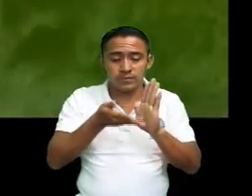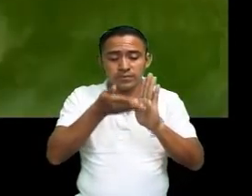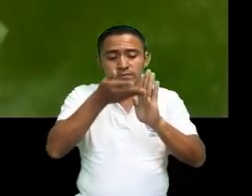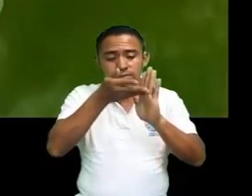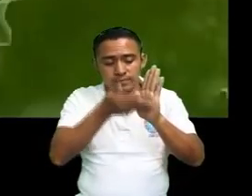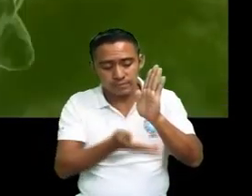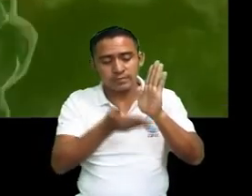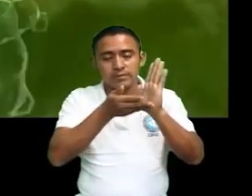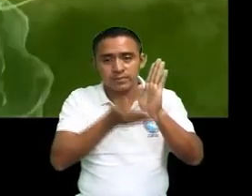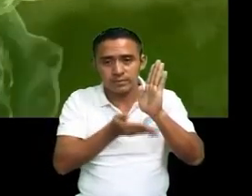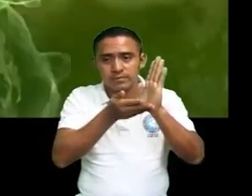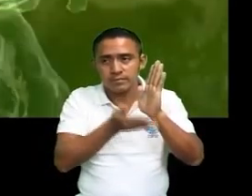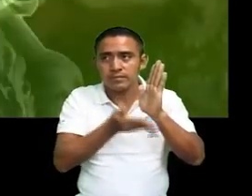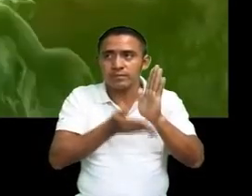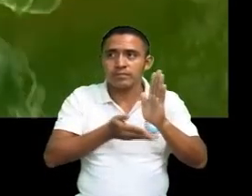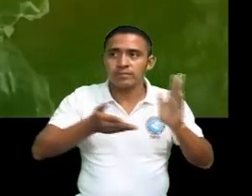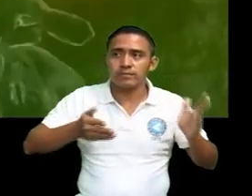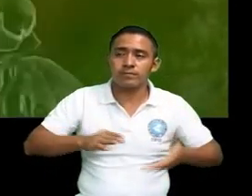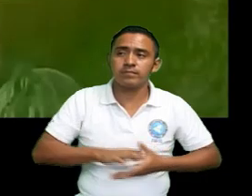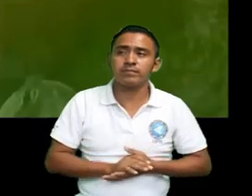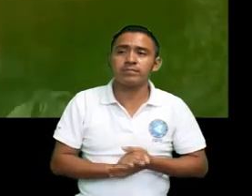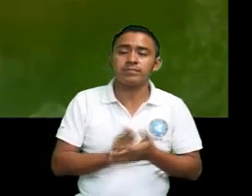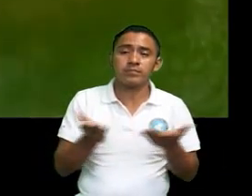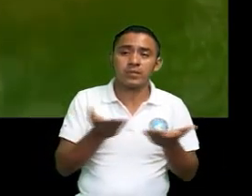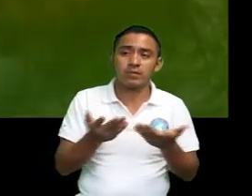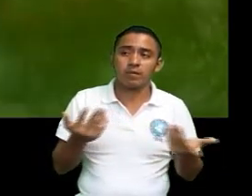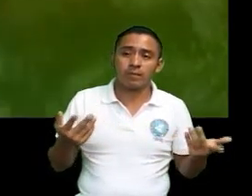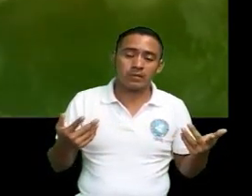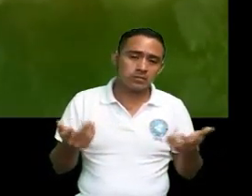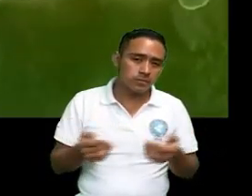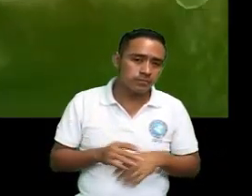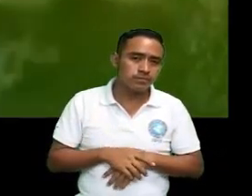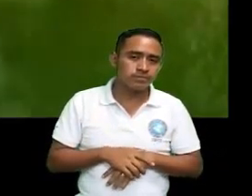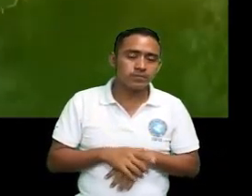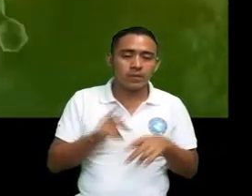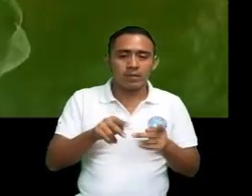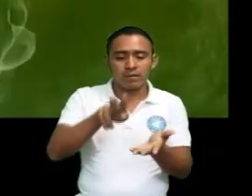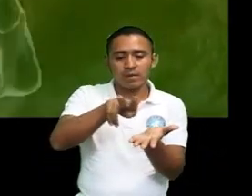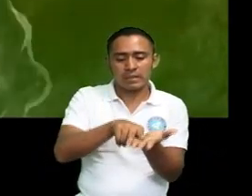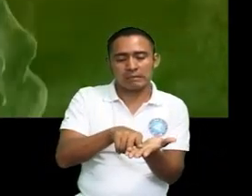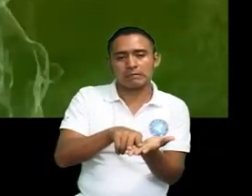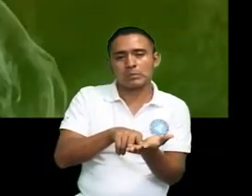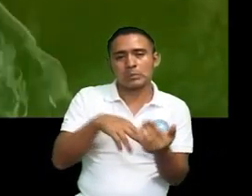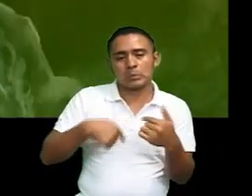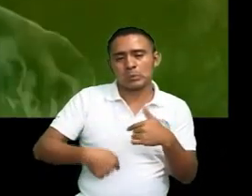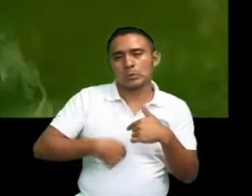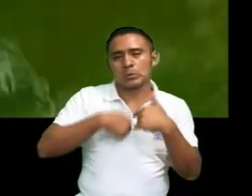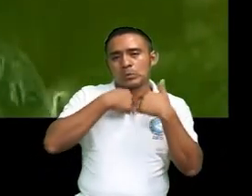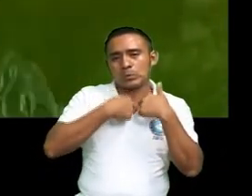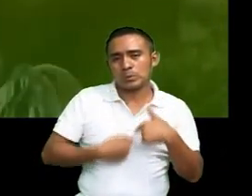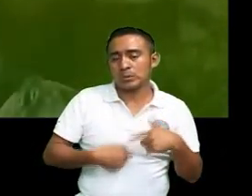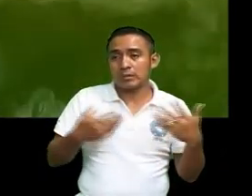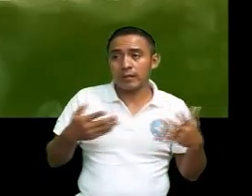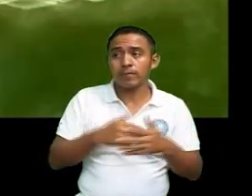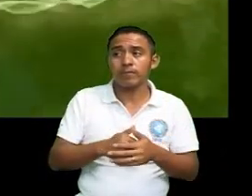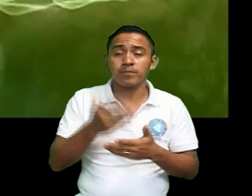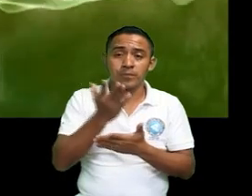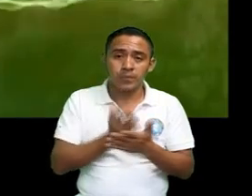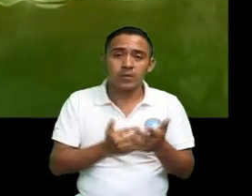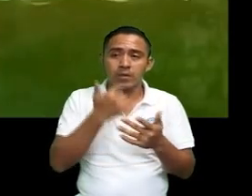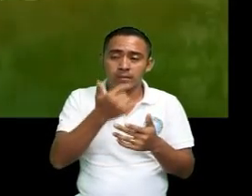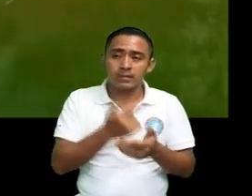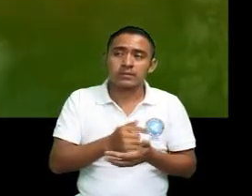el alimento hacia abajo, imagínese cómo será la persona acostada en su cama. De ahí hay parte de las